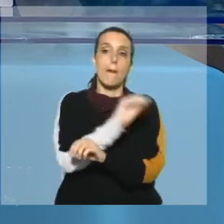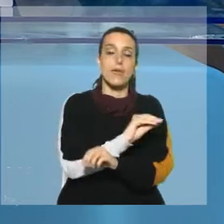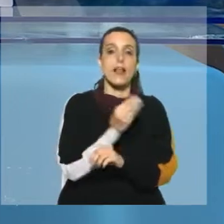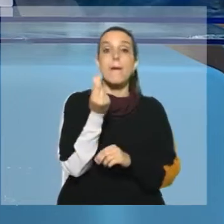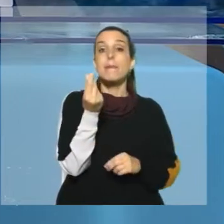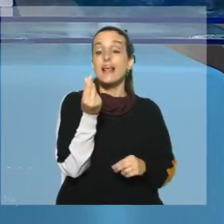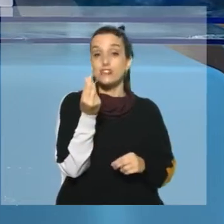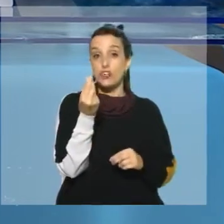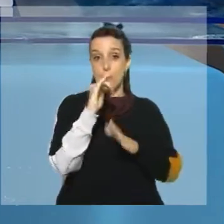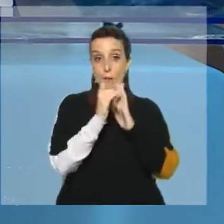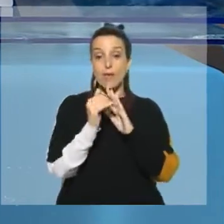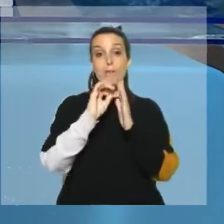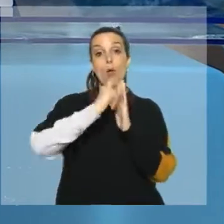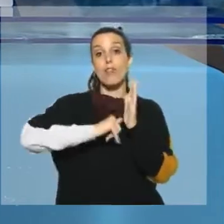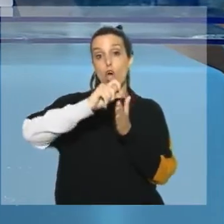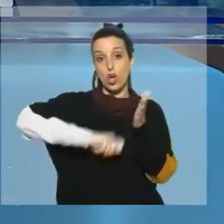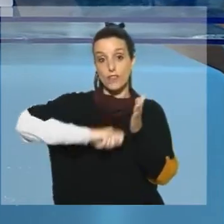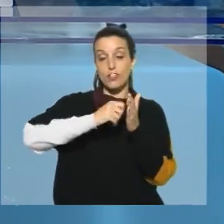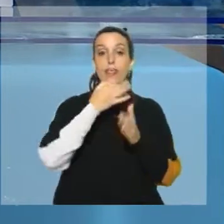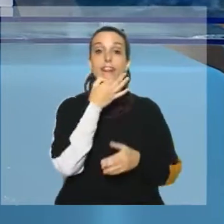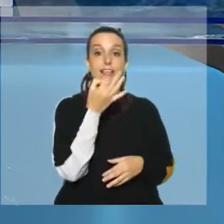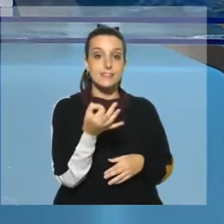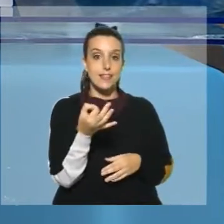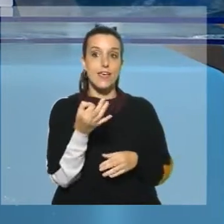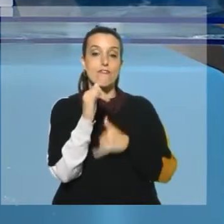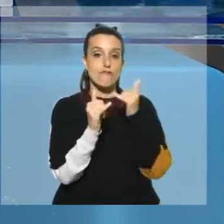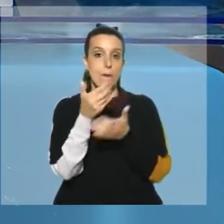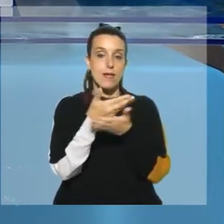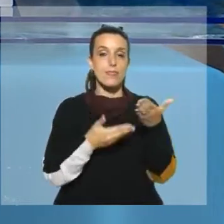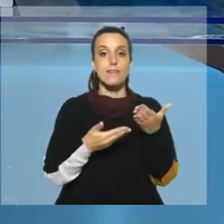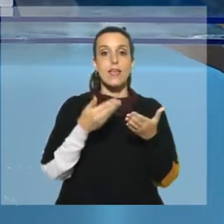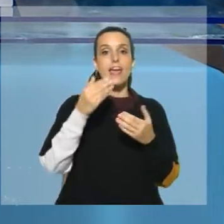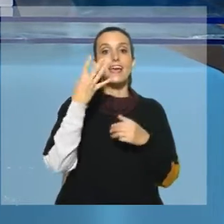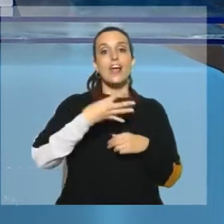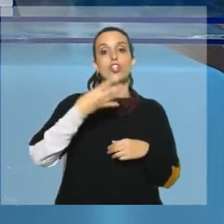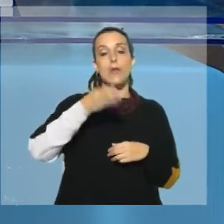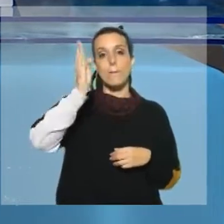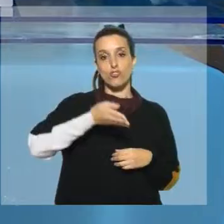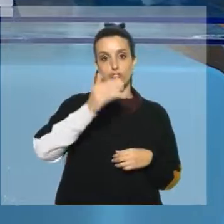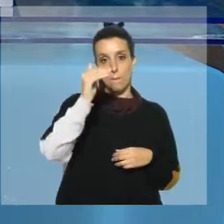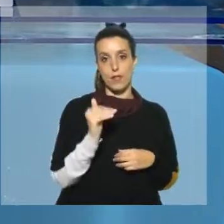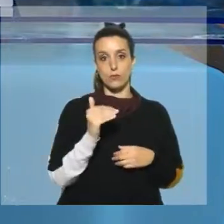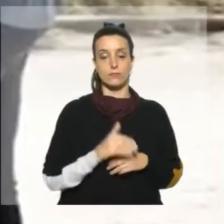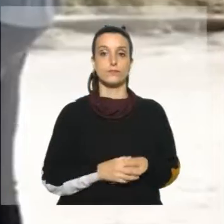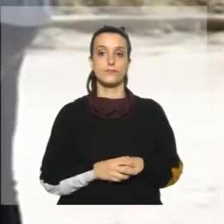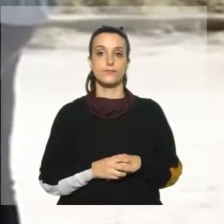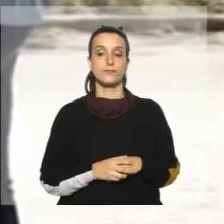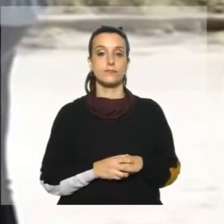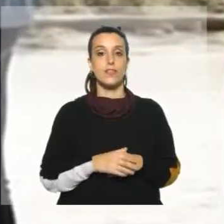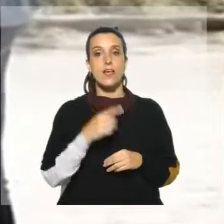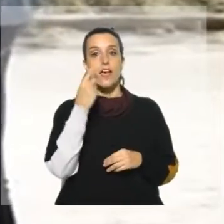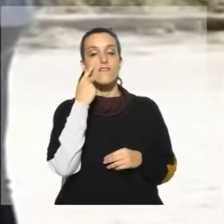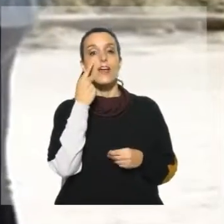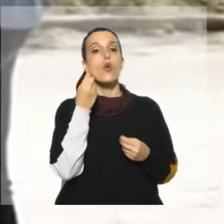el promedio de los contratos de telefonía celular dice este informe disminuyó un 14% el seguimiento del